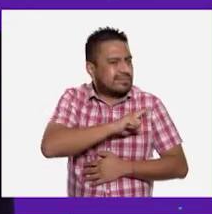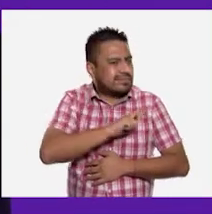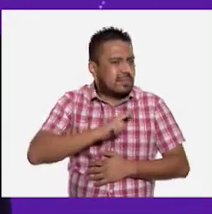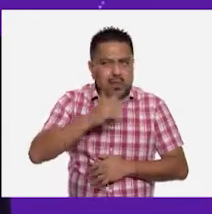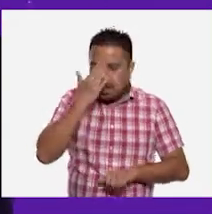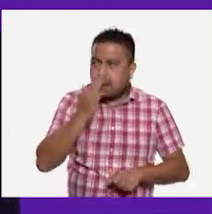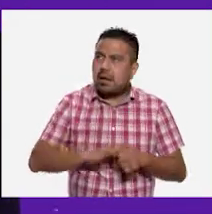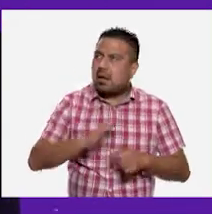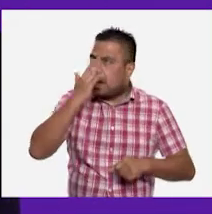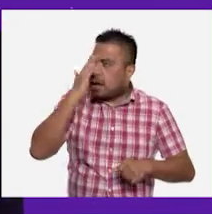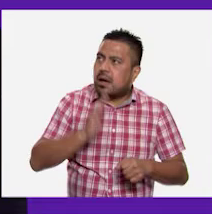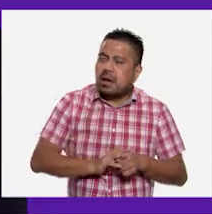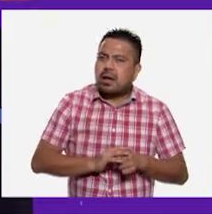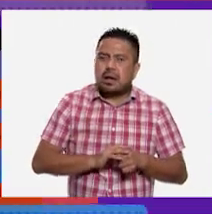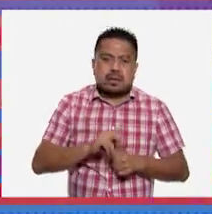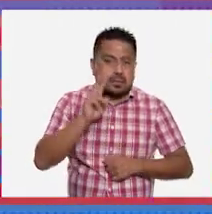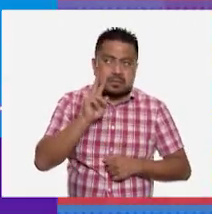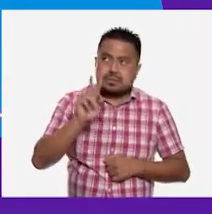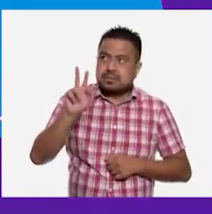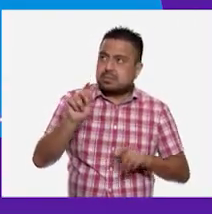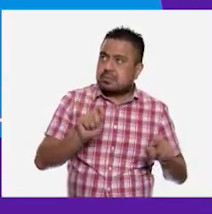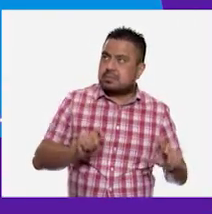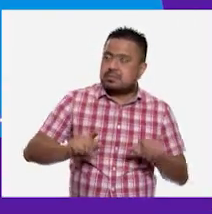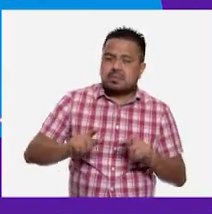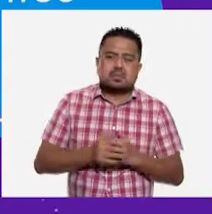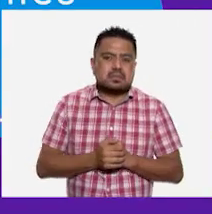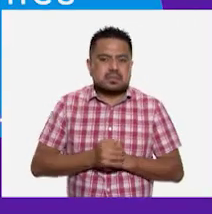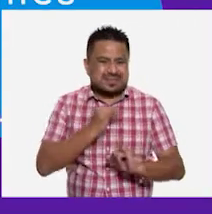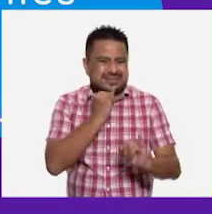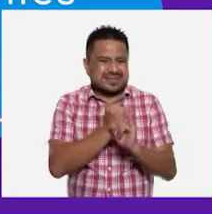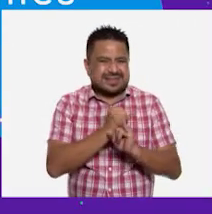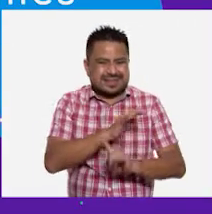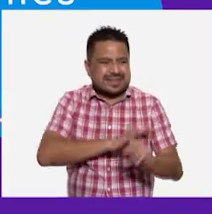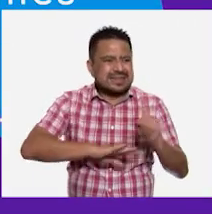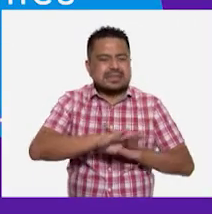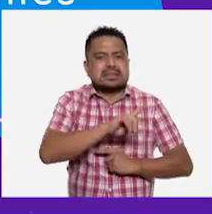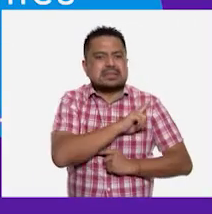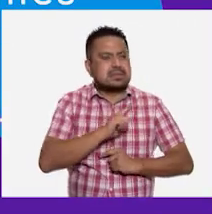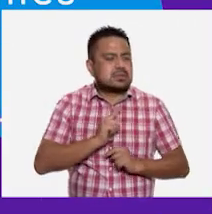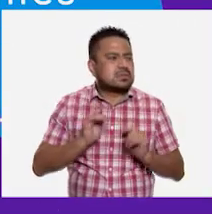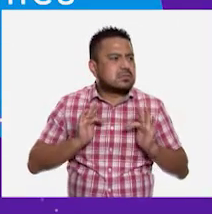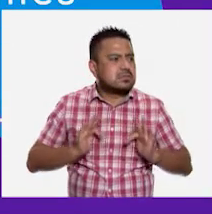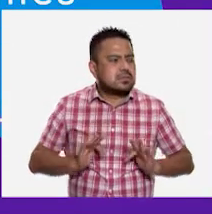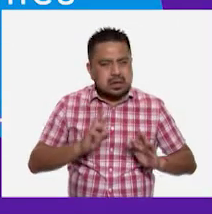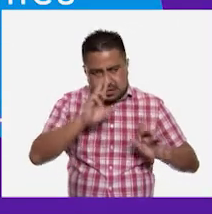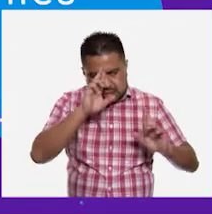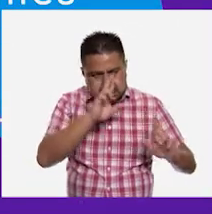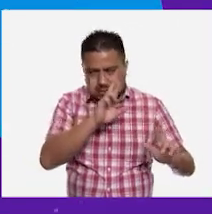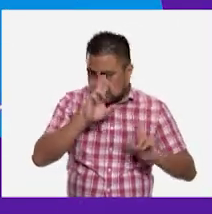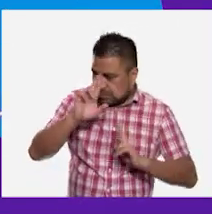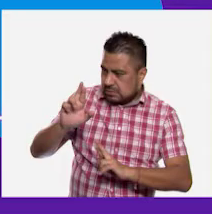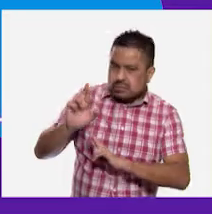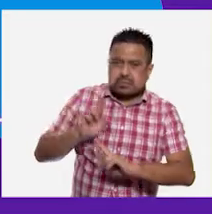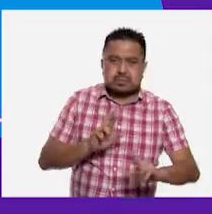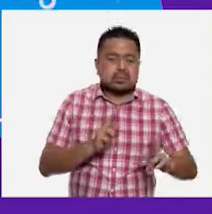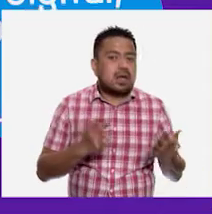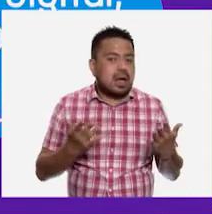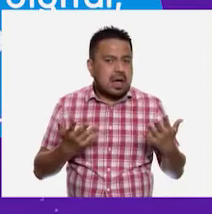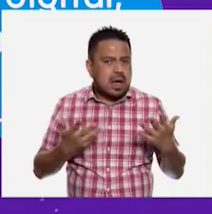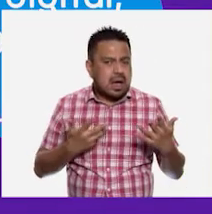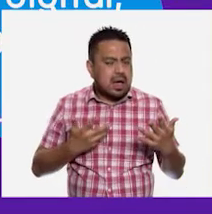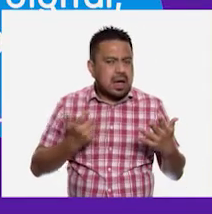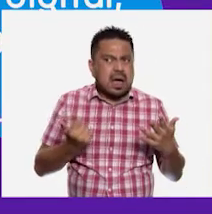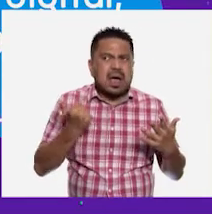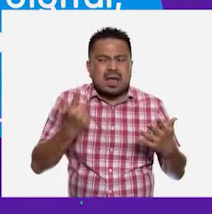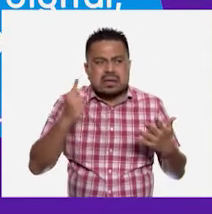y tomar en cuenta lo siguiente. Entre los cibernautas debemos ser pacientes y respetuosos. Si existe alguien que se